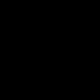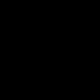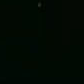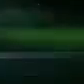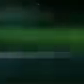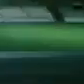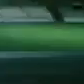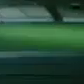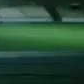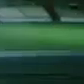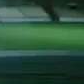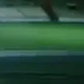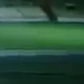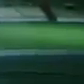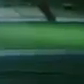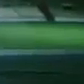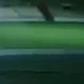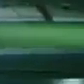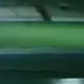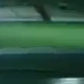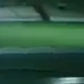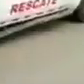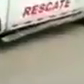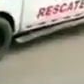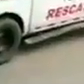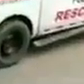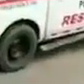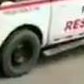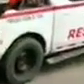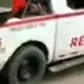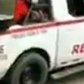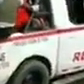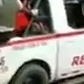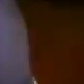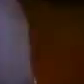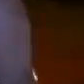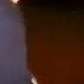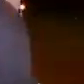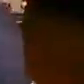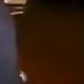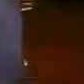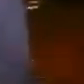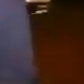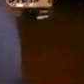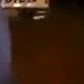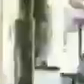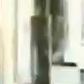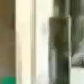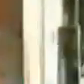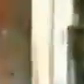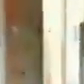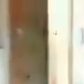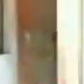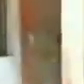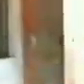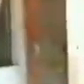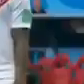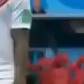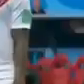Nuestra voz tuvo que regresar para darnos un mensaje. No fue un buen partido de Perú. No. Hay que decirlo